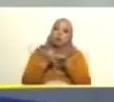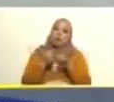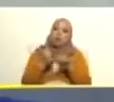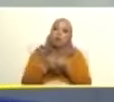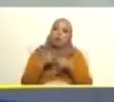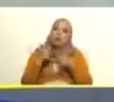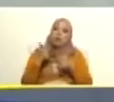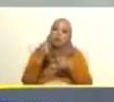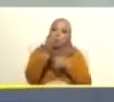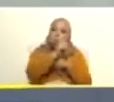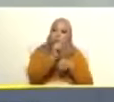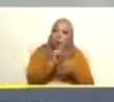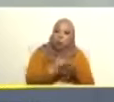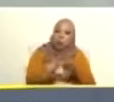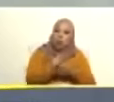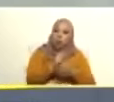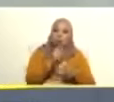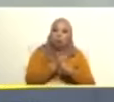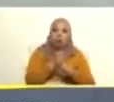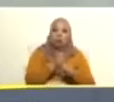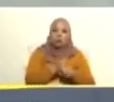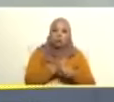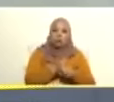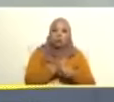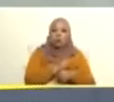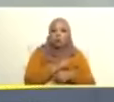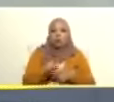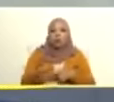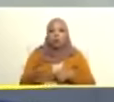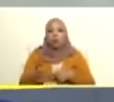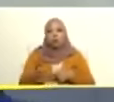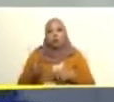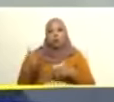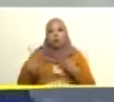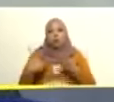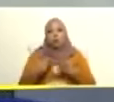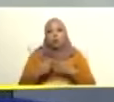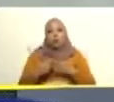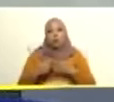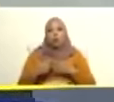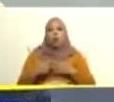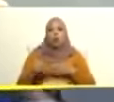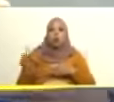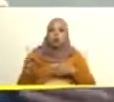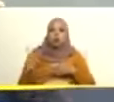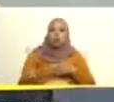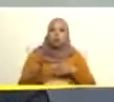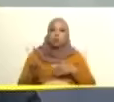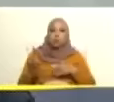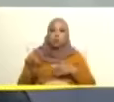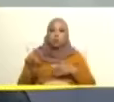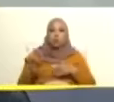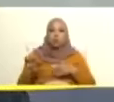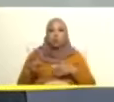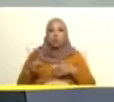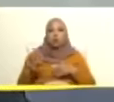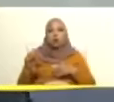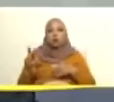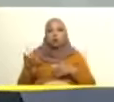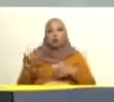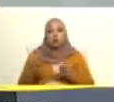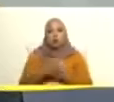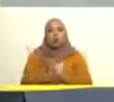bien hemos diseñado una estrategia ofensiva a través del SUNAGRO y todas las demás instituciones para ir en búsqueda de